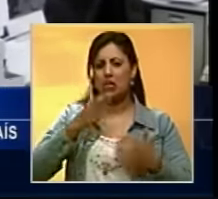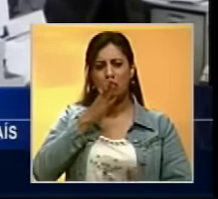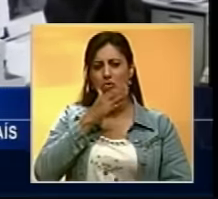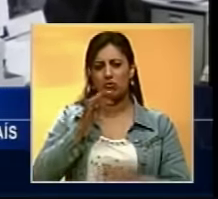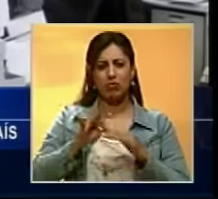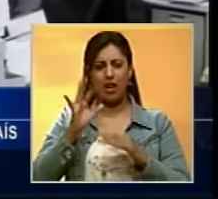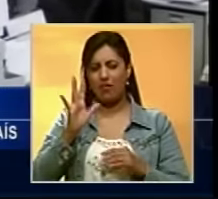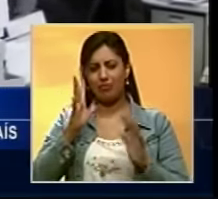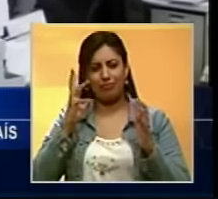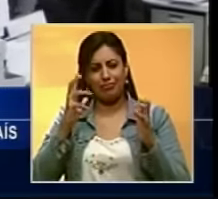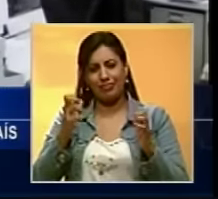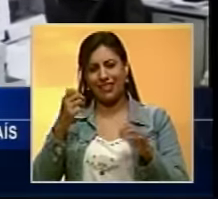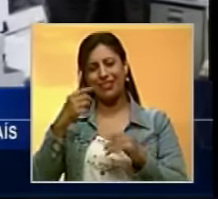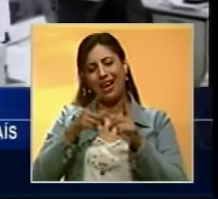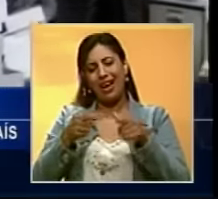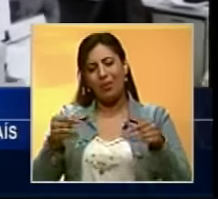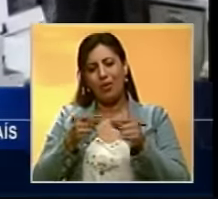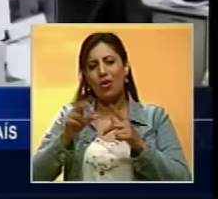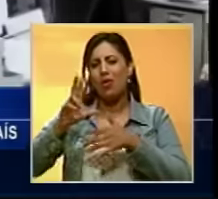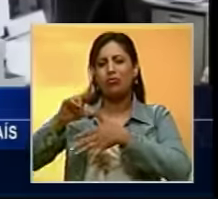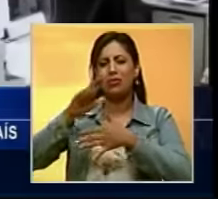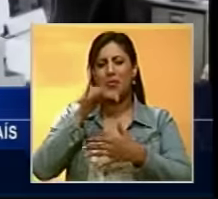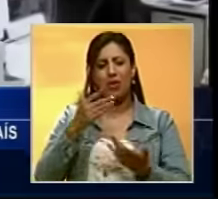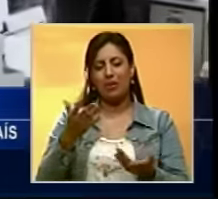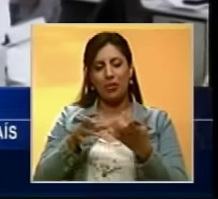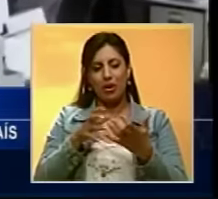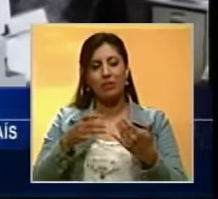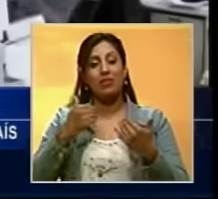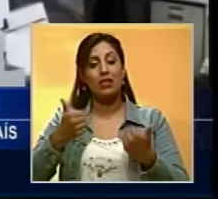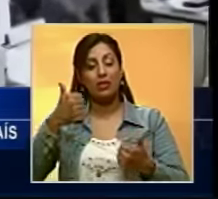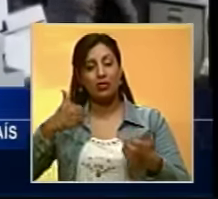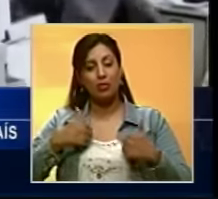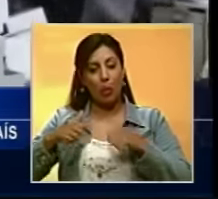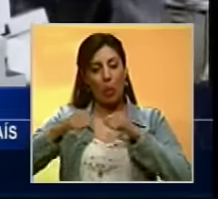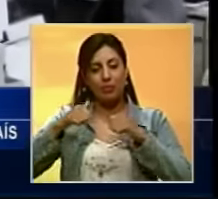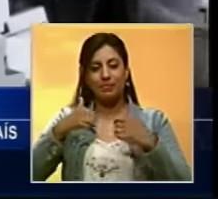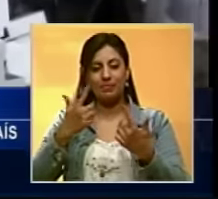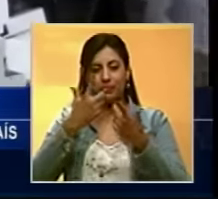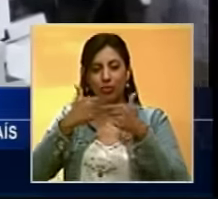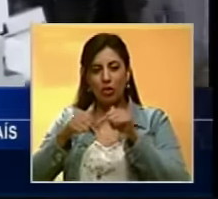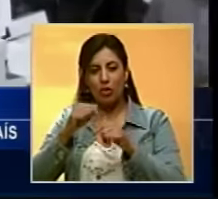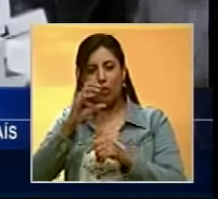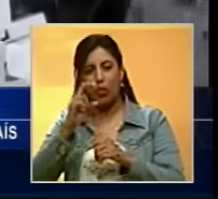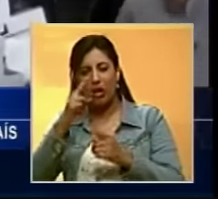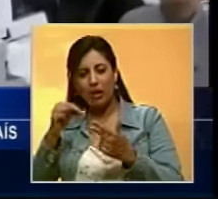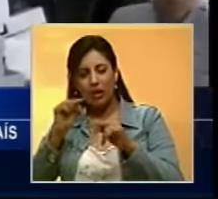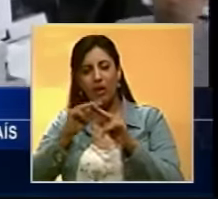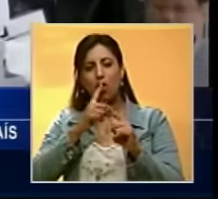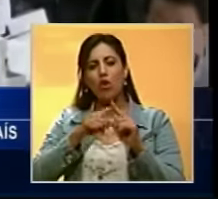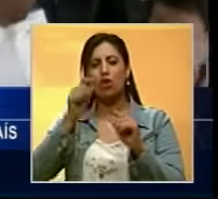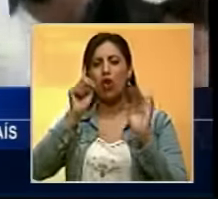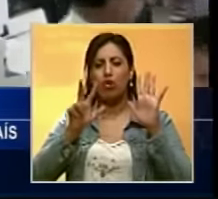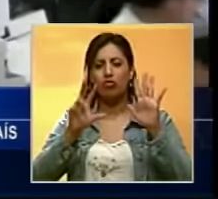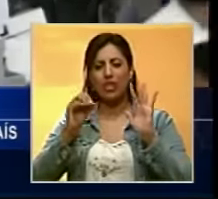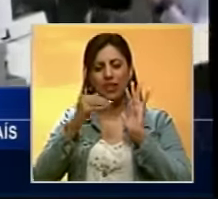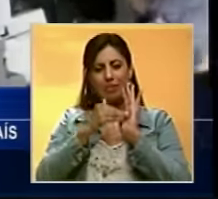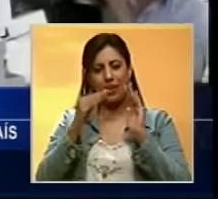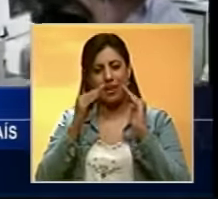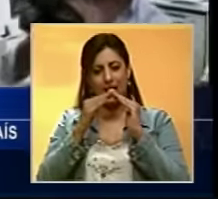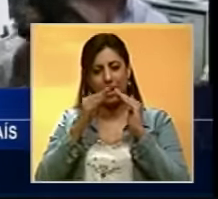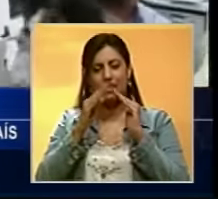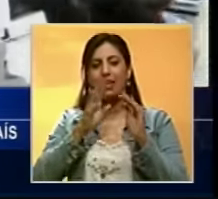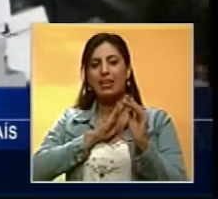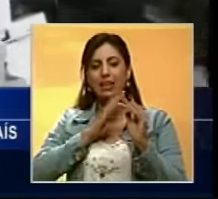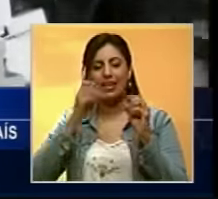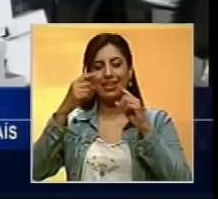de gravedad ni hay alerta de Tsunami la ciudad más afectada por el sismo fue kurashi y más de 80.000 hogares se